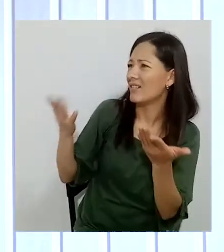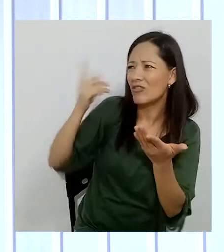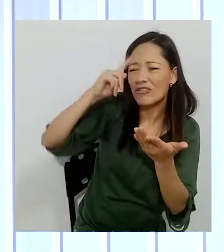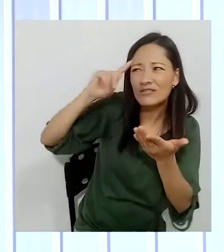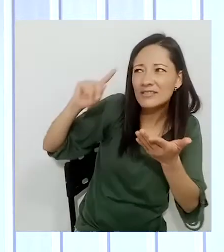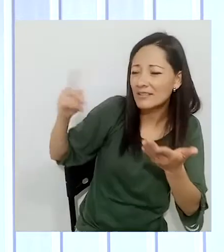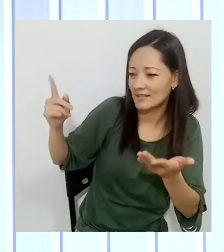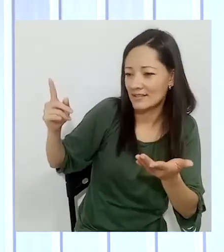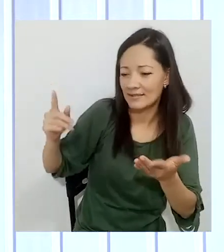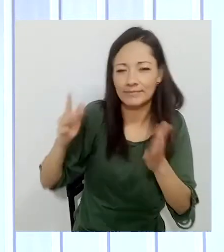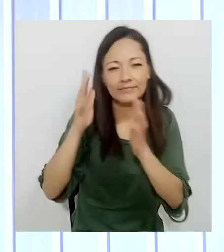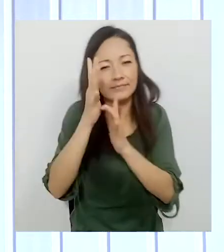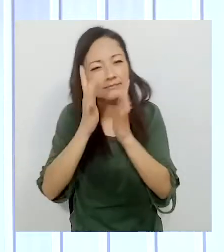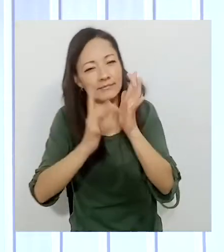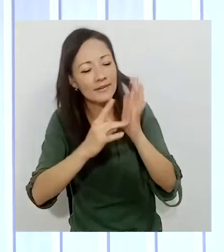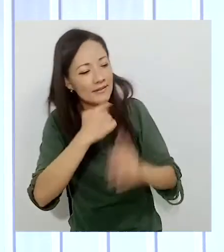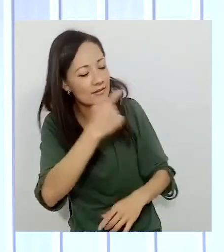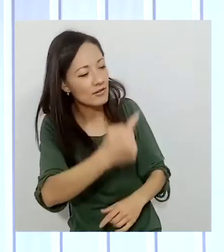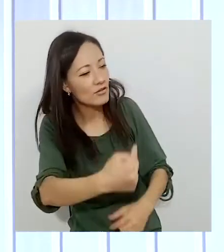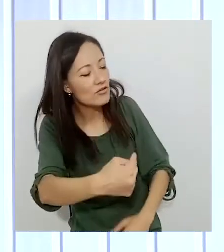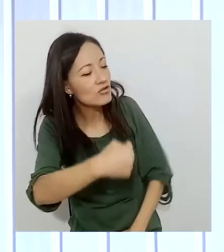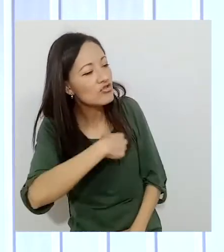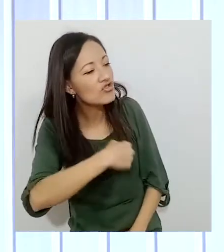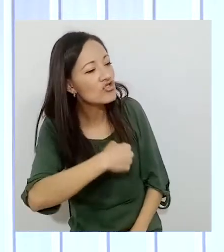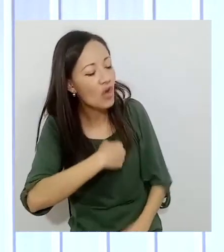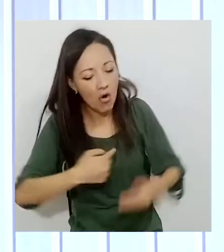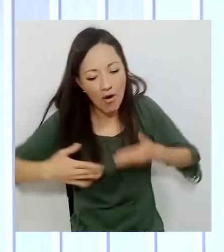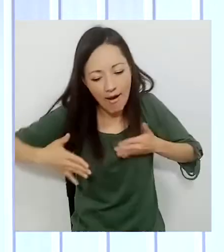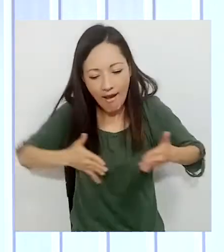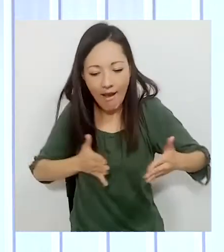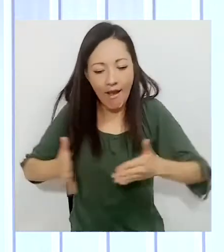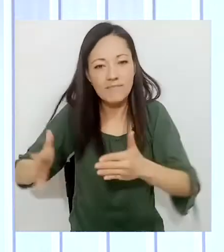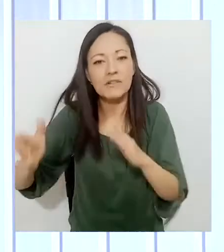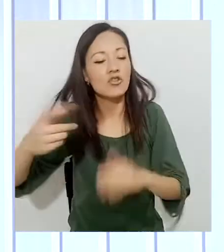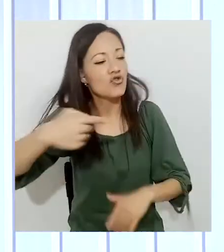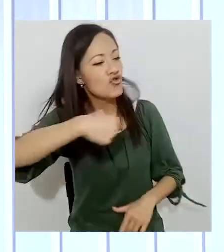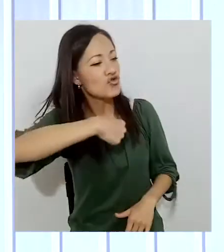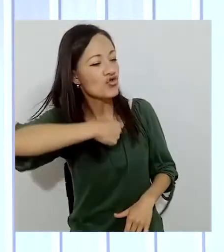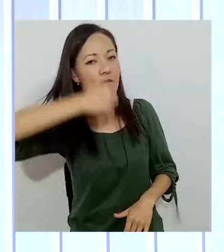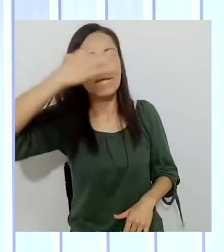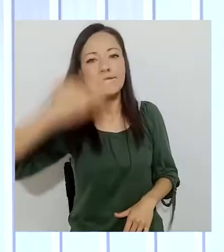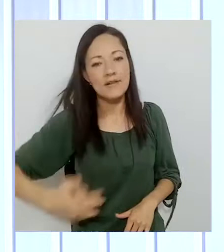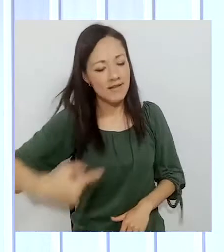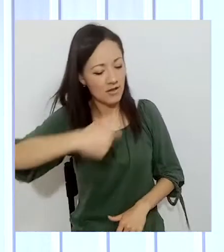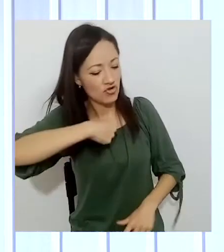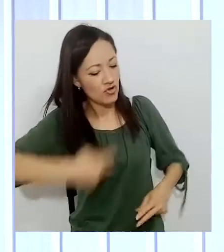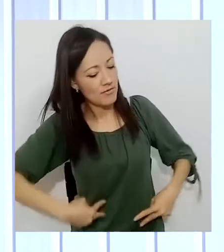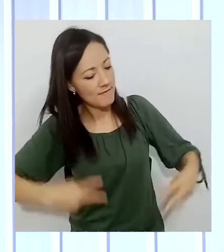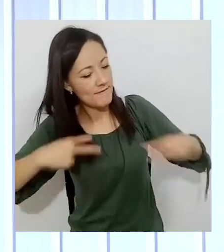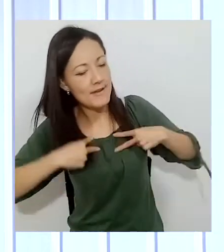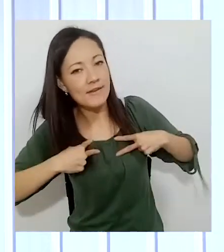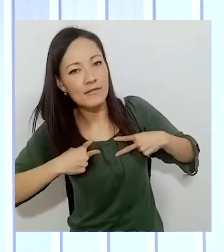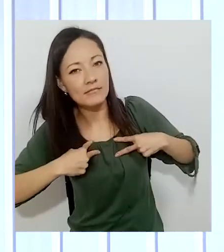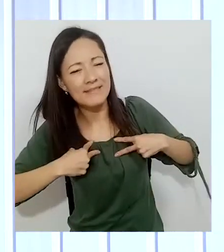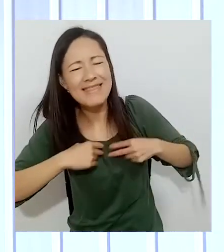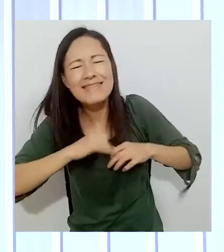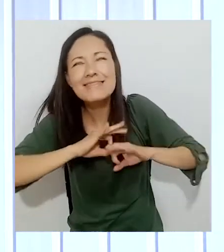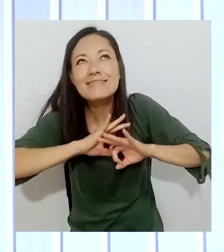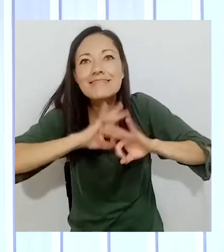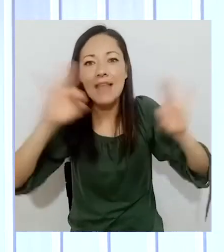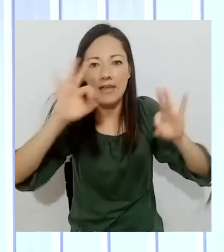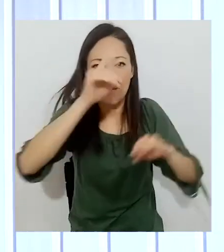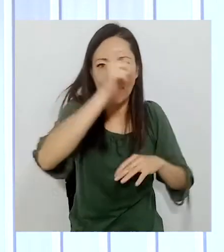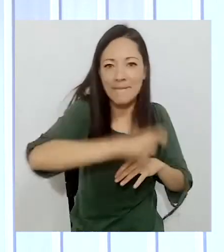Señor, no sabemos a dónde vas, ¿cómo pues podemos saber el camino? Jesús les dijo: Yo soy el camino, y la